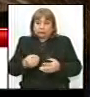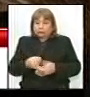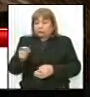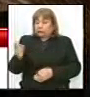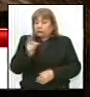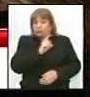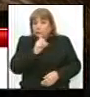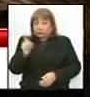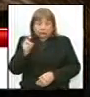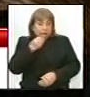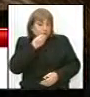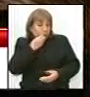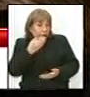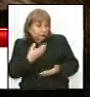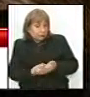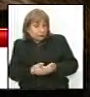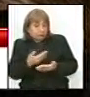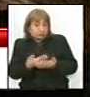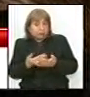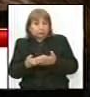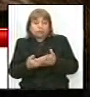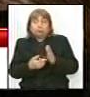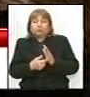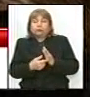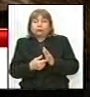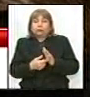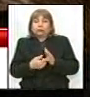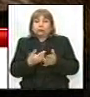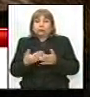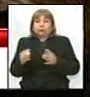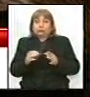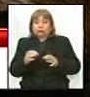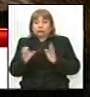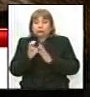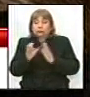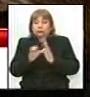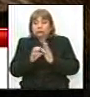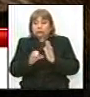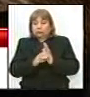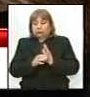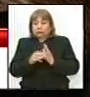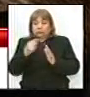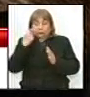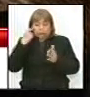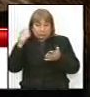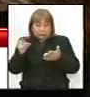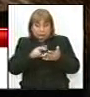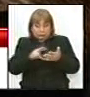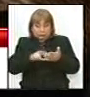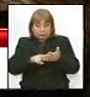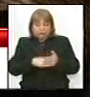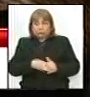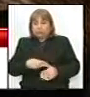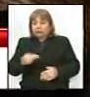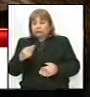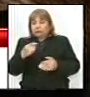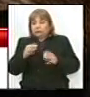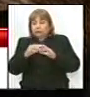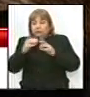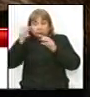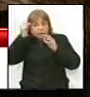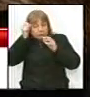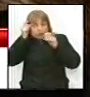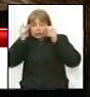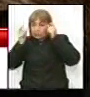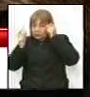no están debidamente acreditadas las infracciones constitucionales ley y en ese momento la conceptualización